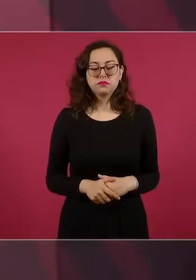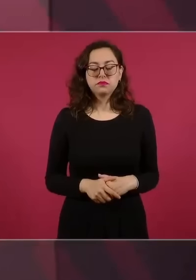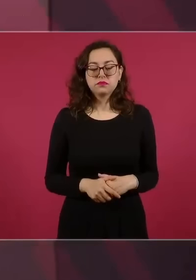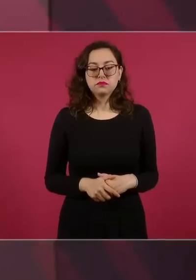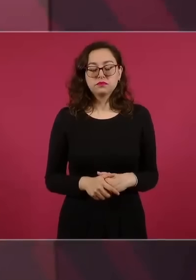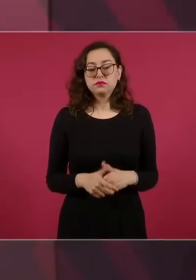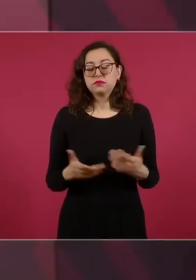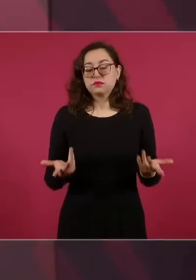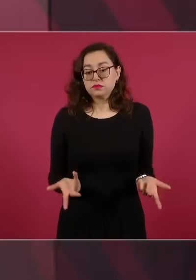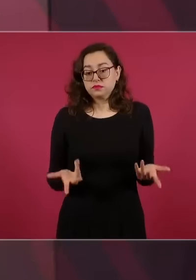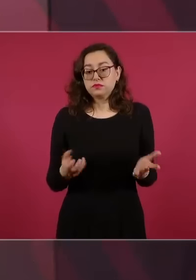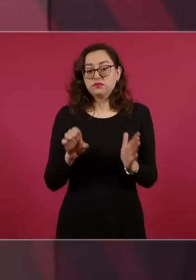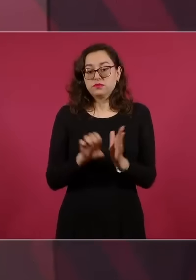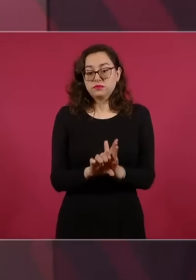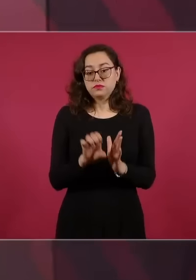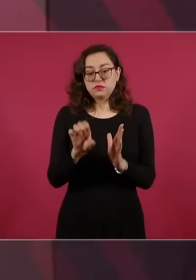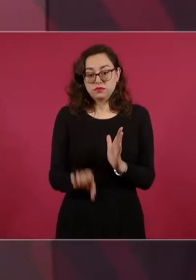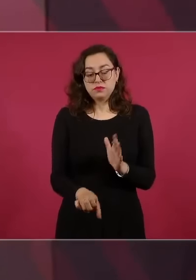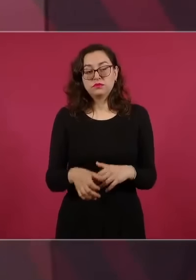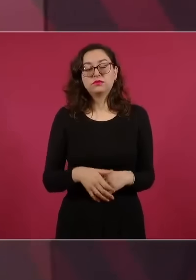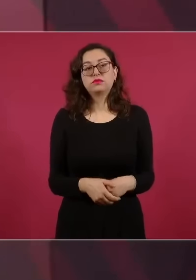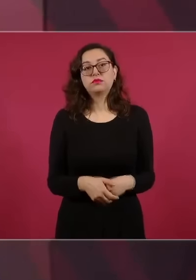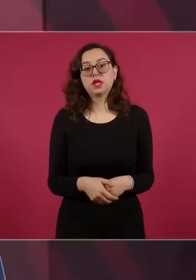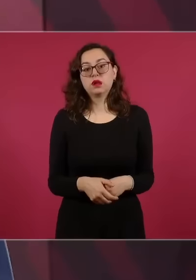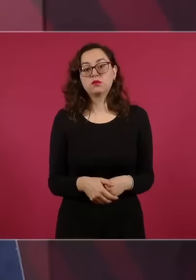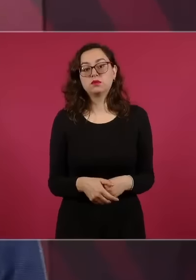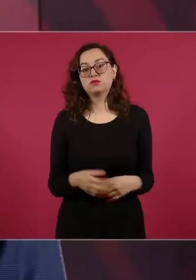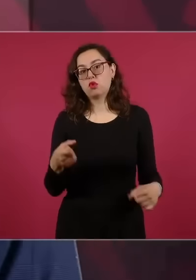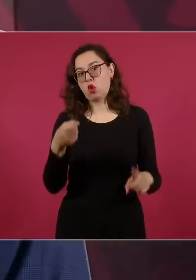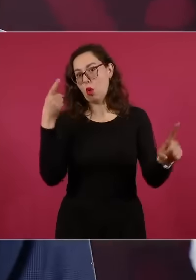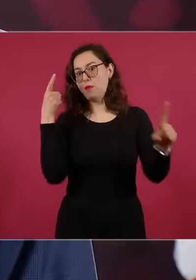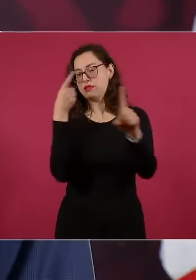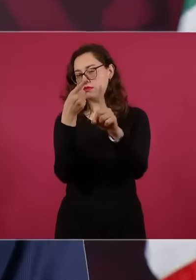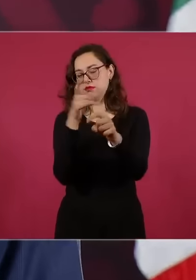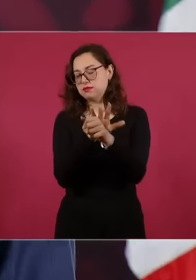se tiene como propósito entregar